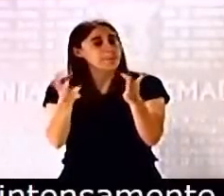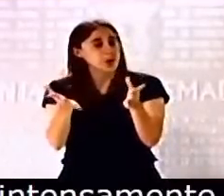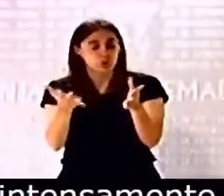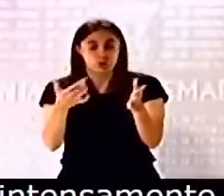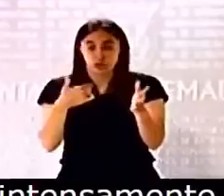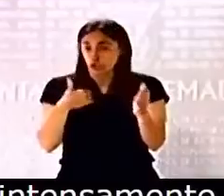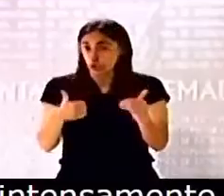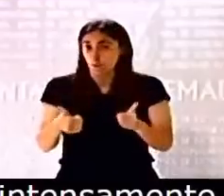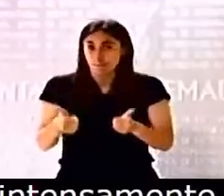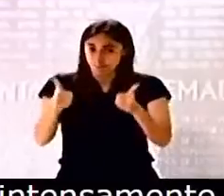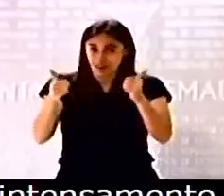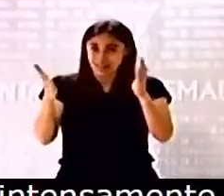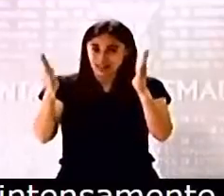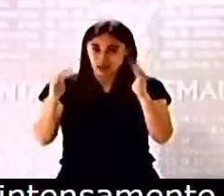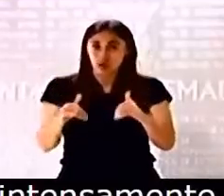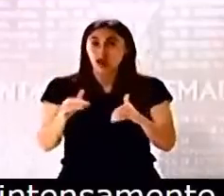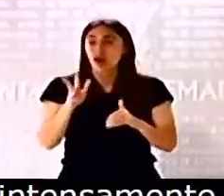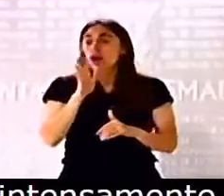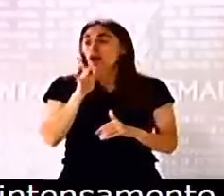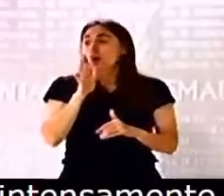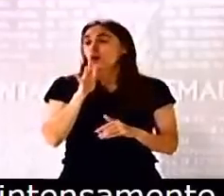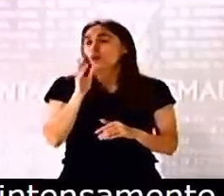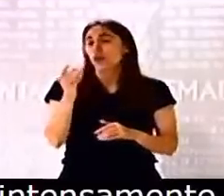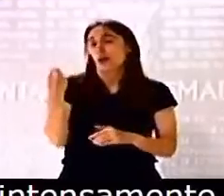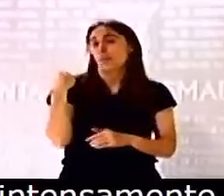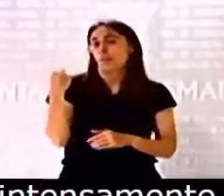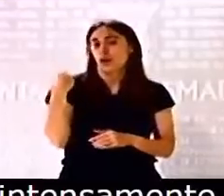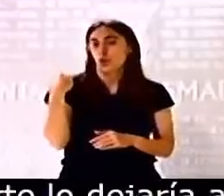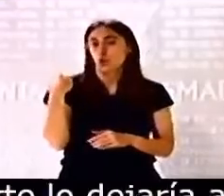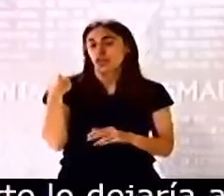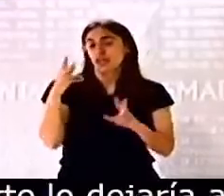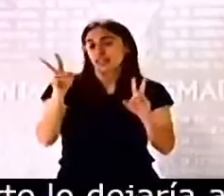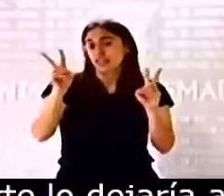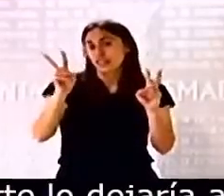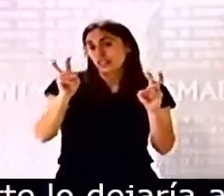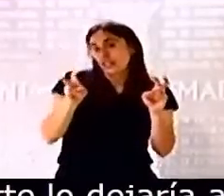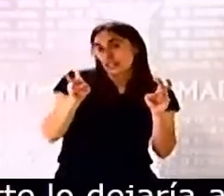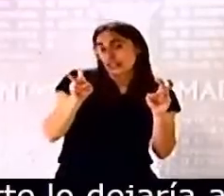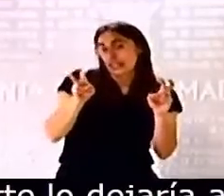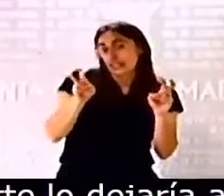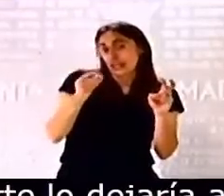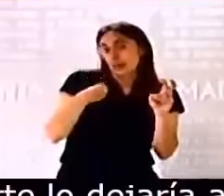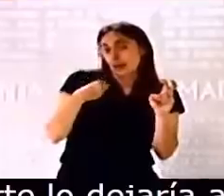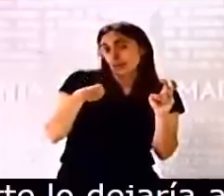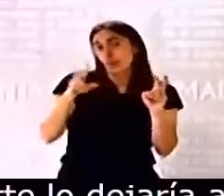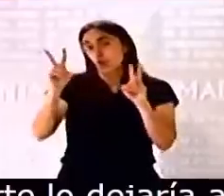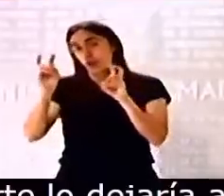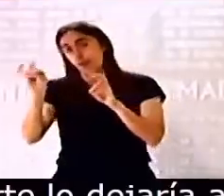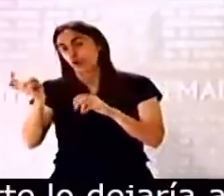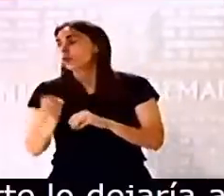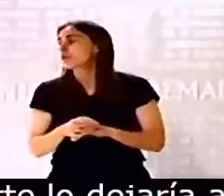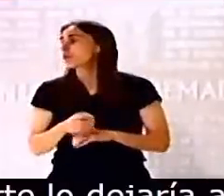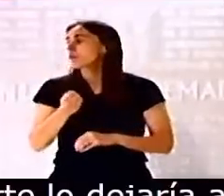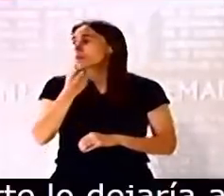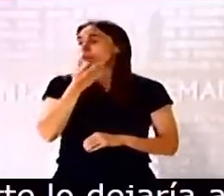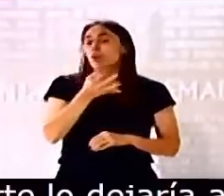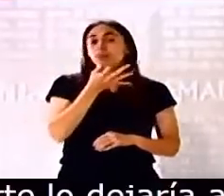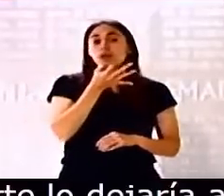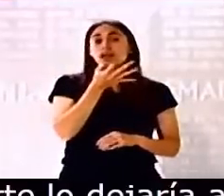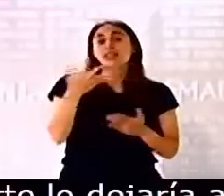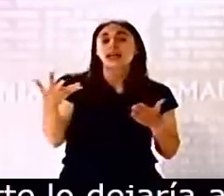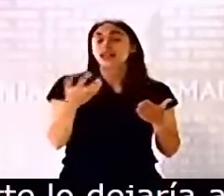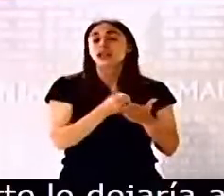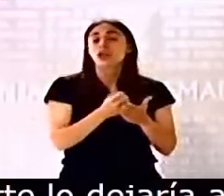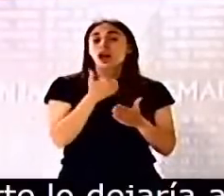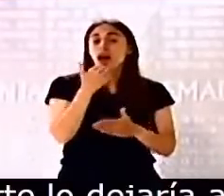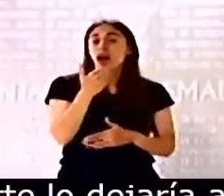dejaría aquí y abro un turno de preguntas sobre este o cualquier otro tema que tenga. Buenas tardes a todos. ¿Alguna pregunta